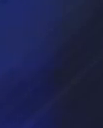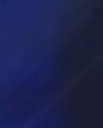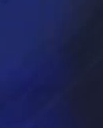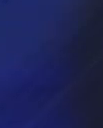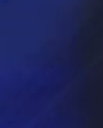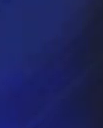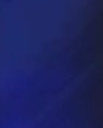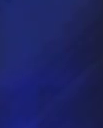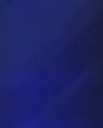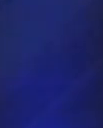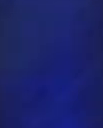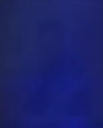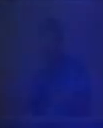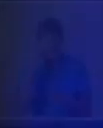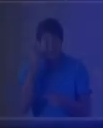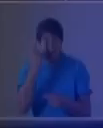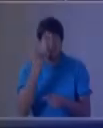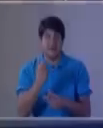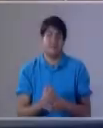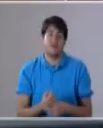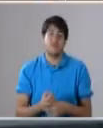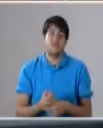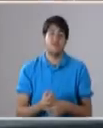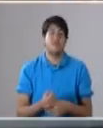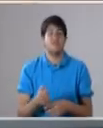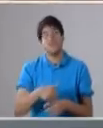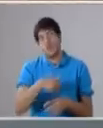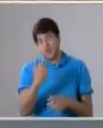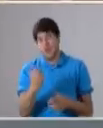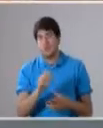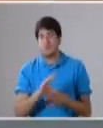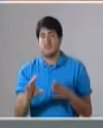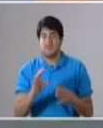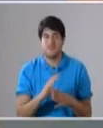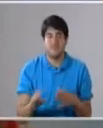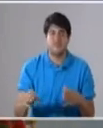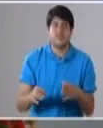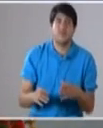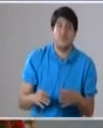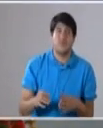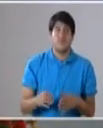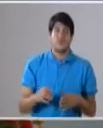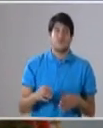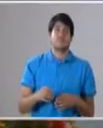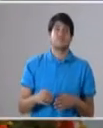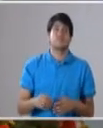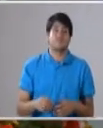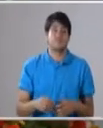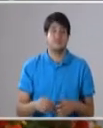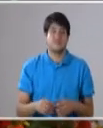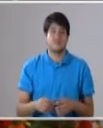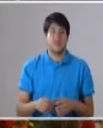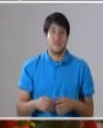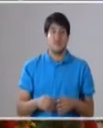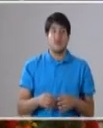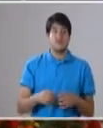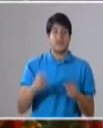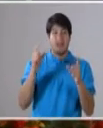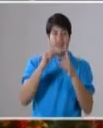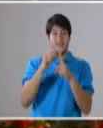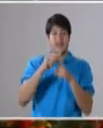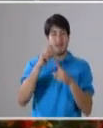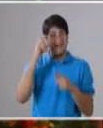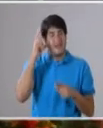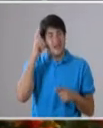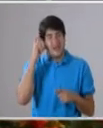para discernirla. Otra de las cosas que se va a dar con la palabra shamá o